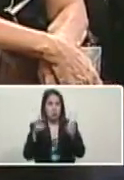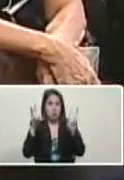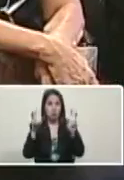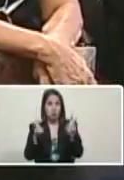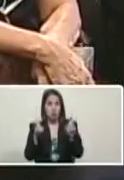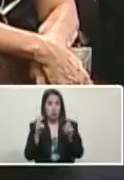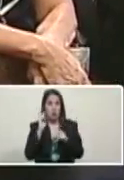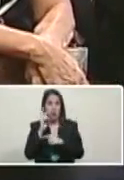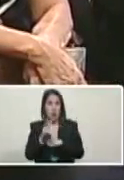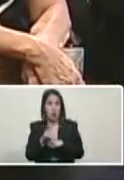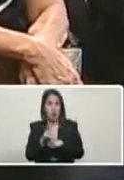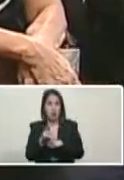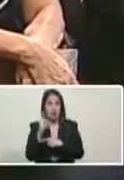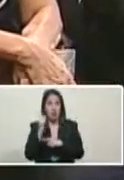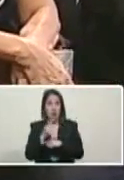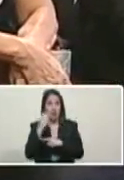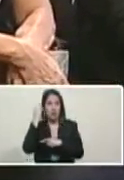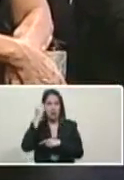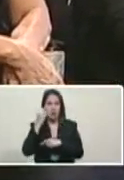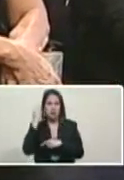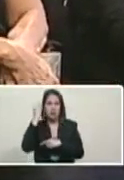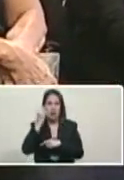Y ese fenómeno hay que pensarlo,